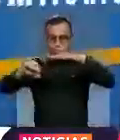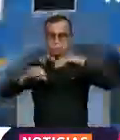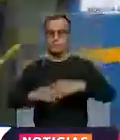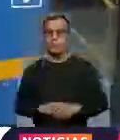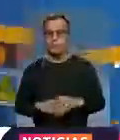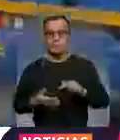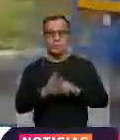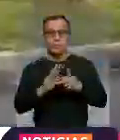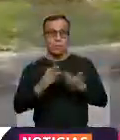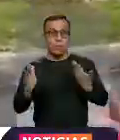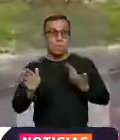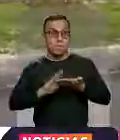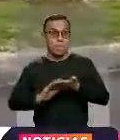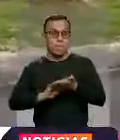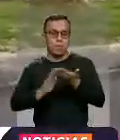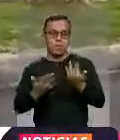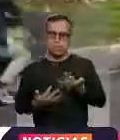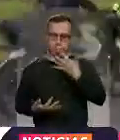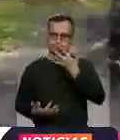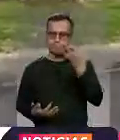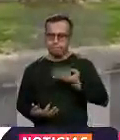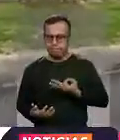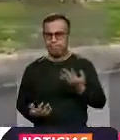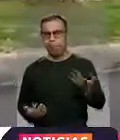ese pedacito de la vía, pues siempre hubo